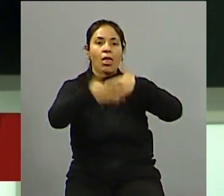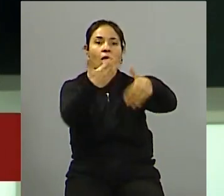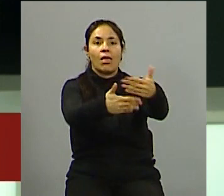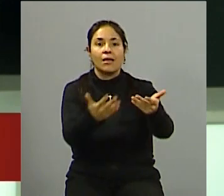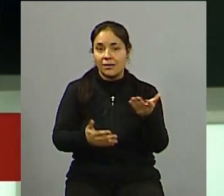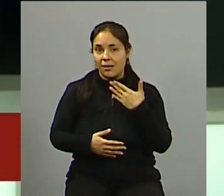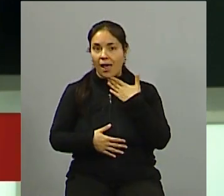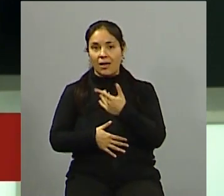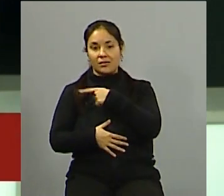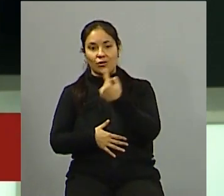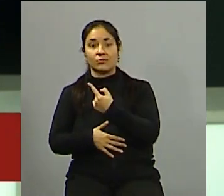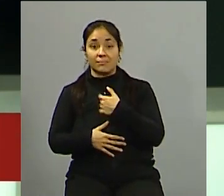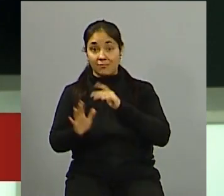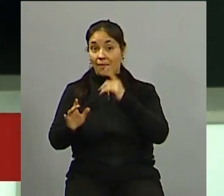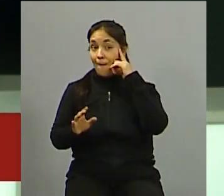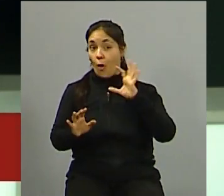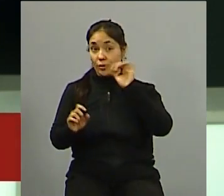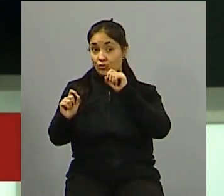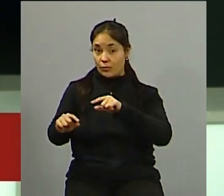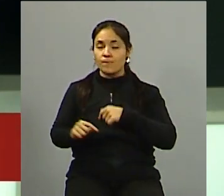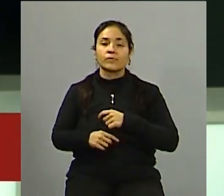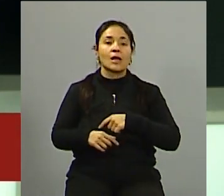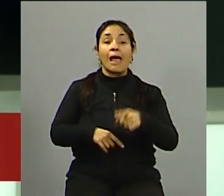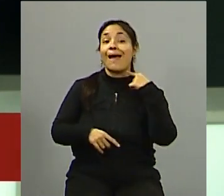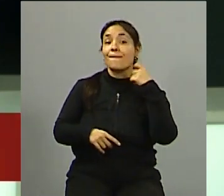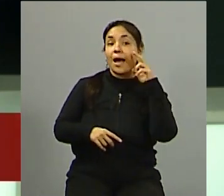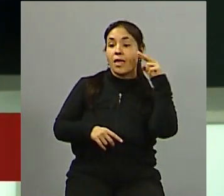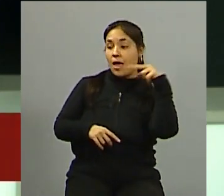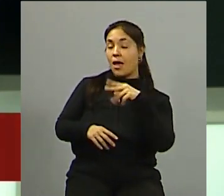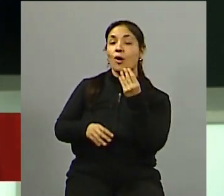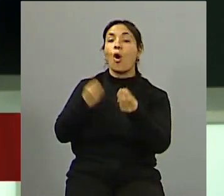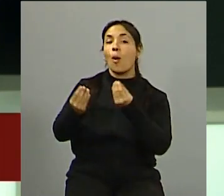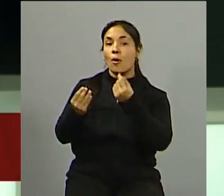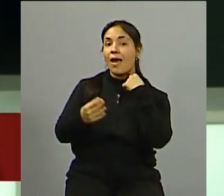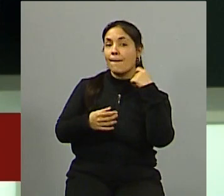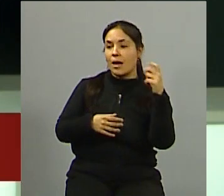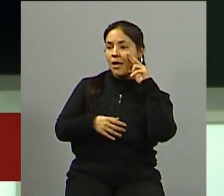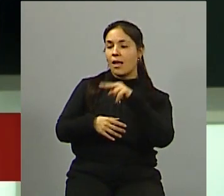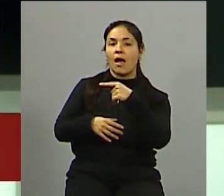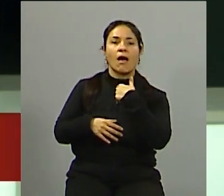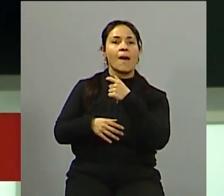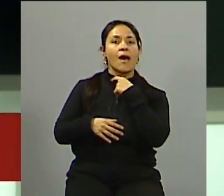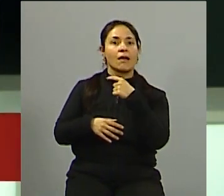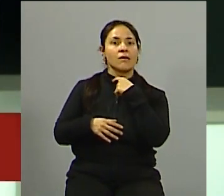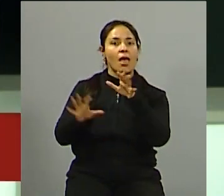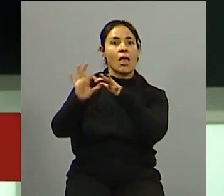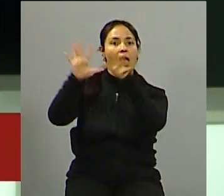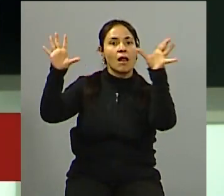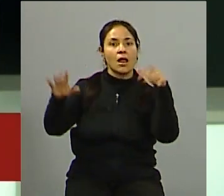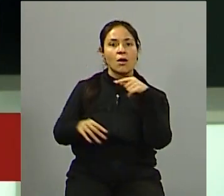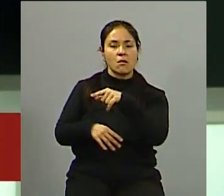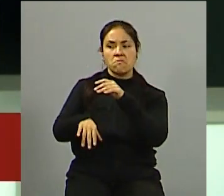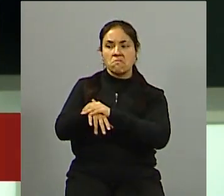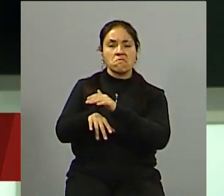España? El resto de España los ve como que ellos se quieren tomar atribuciones independentistas que no le